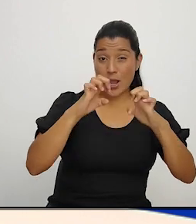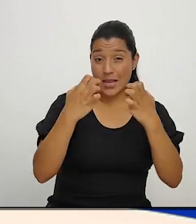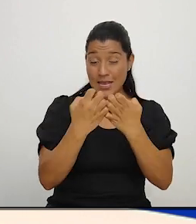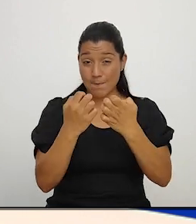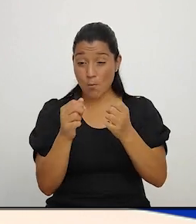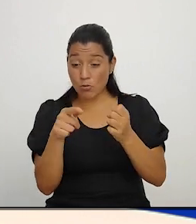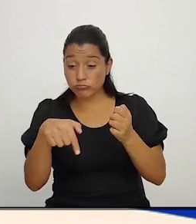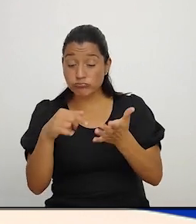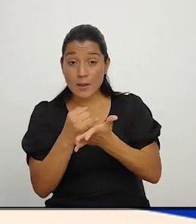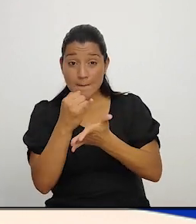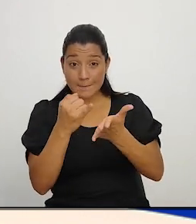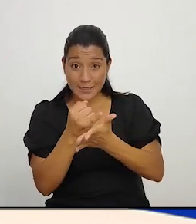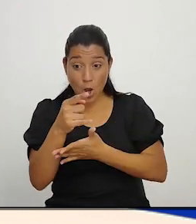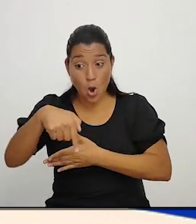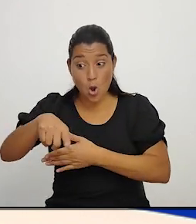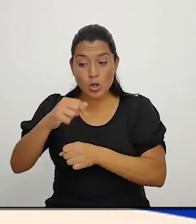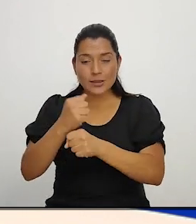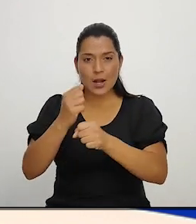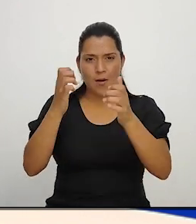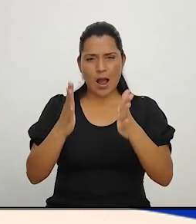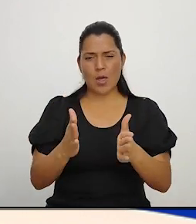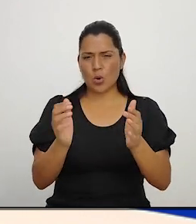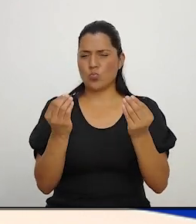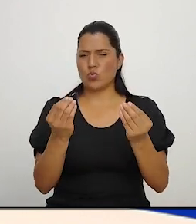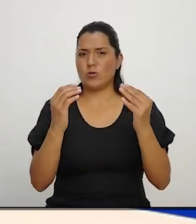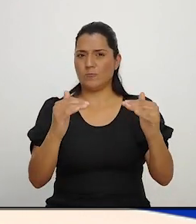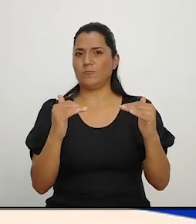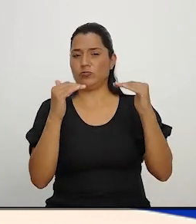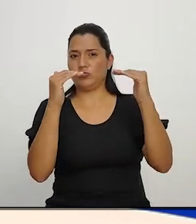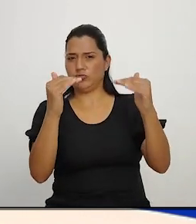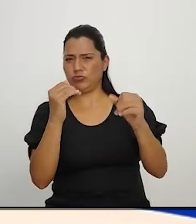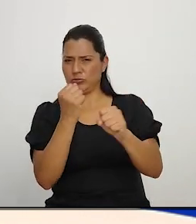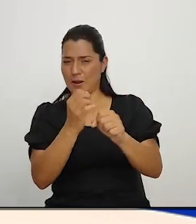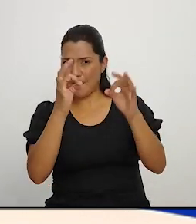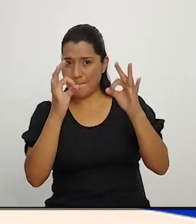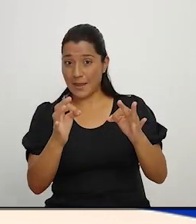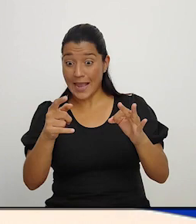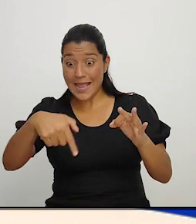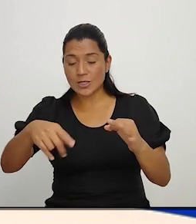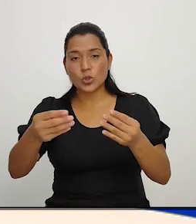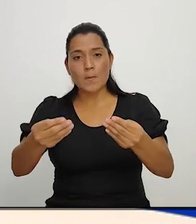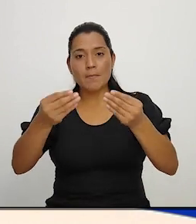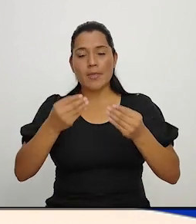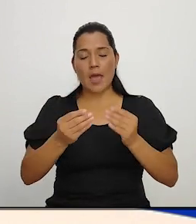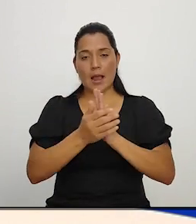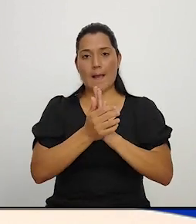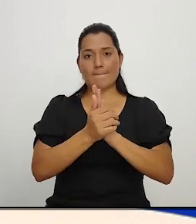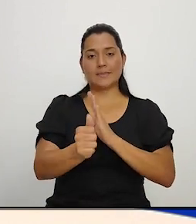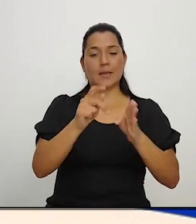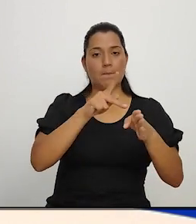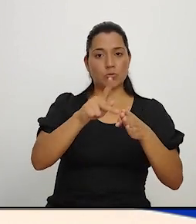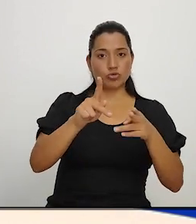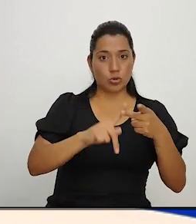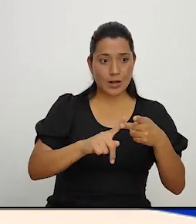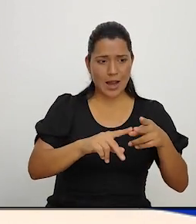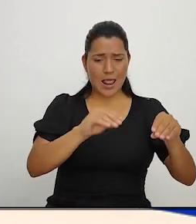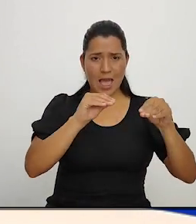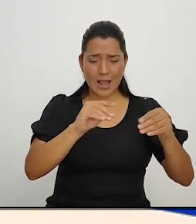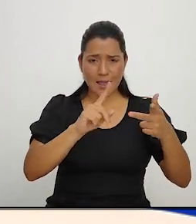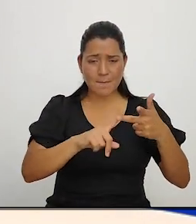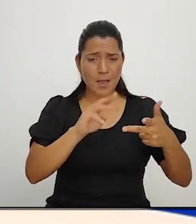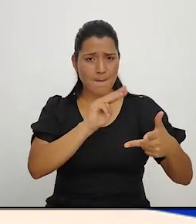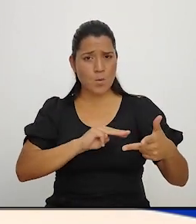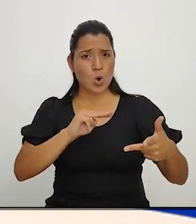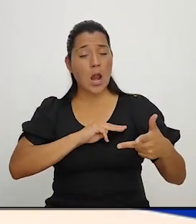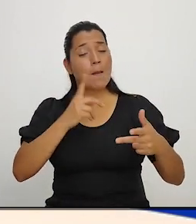personas funcionarias altamente eficientes me da la capacidad profesional académica y moral para